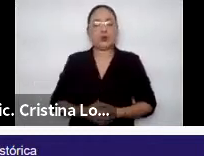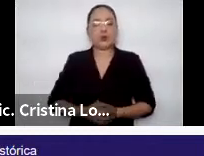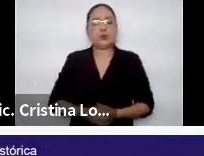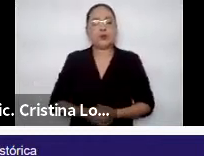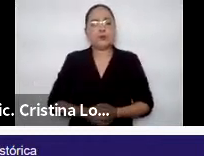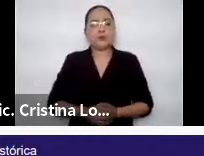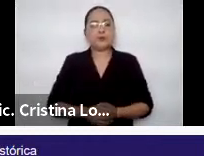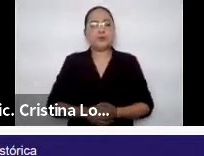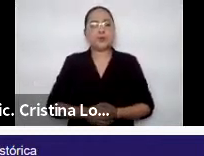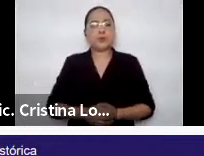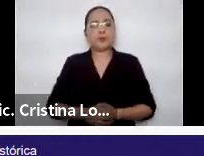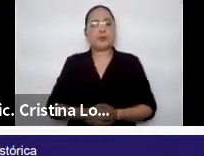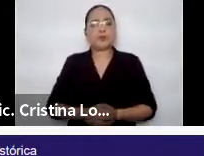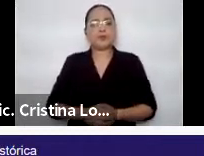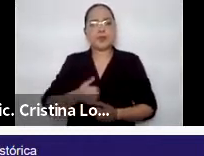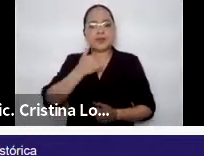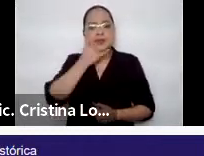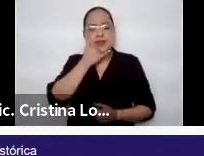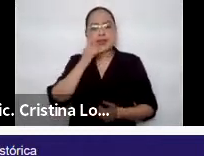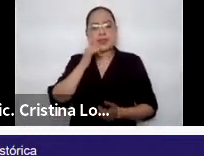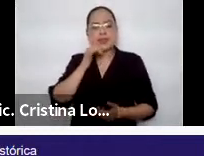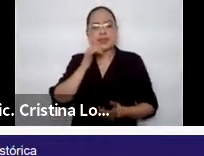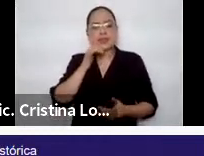Ay, perdón, se trabó.